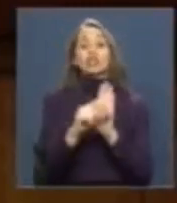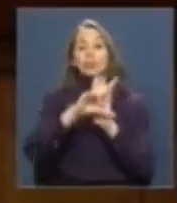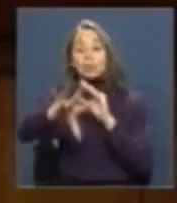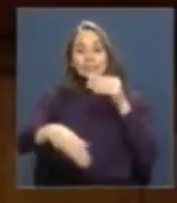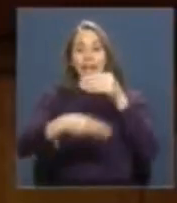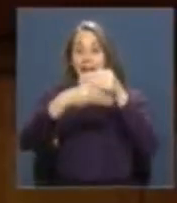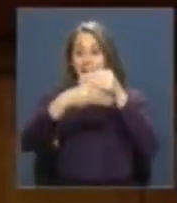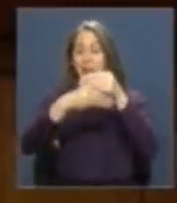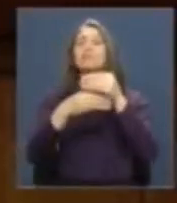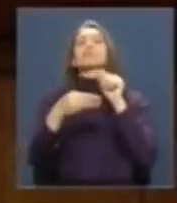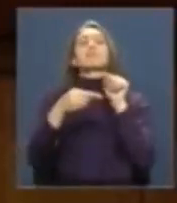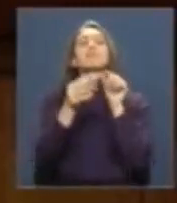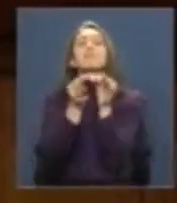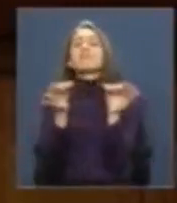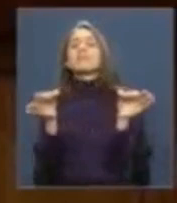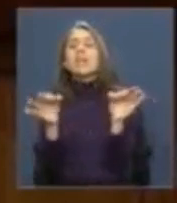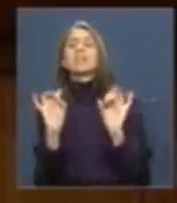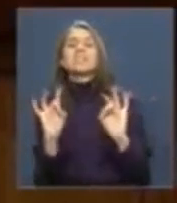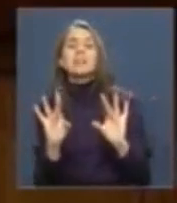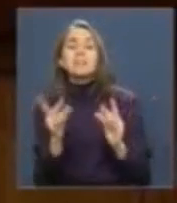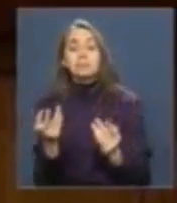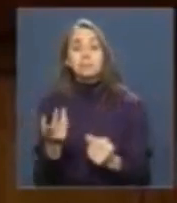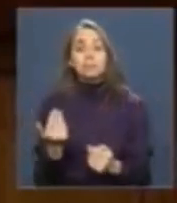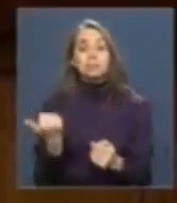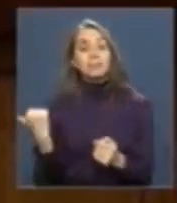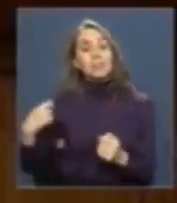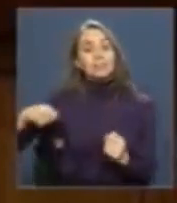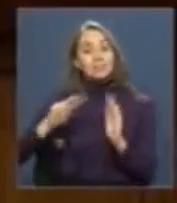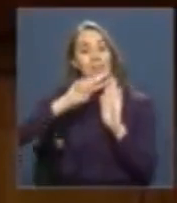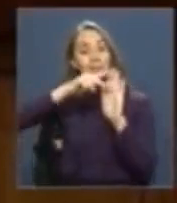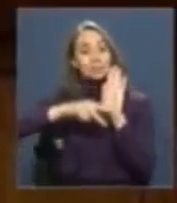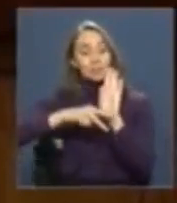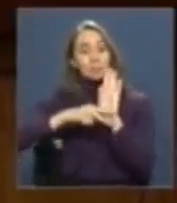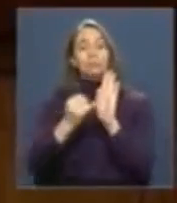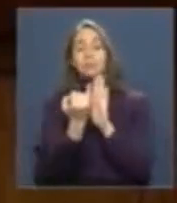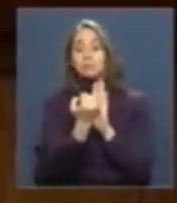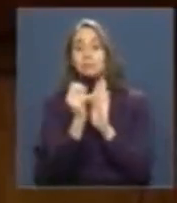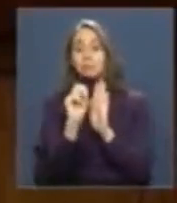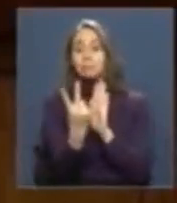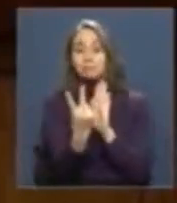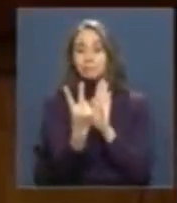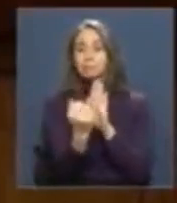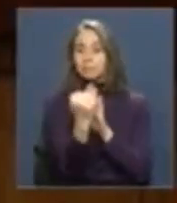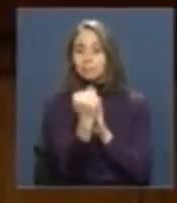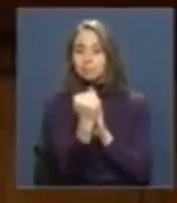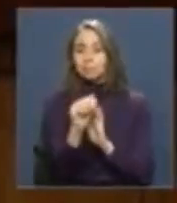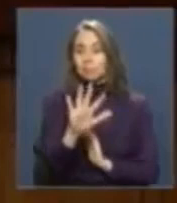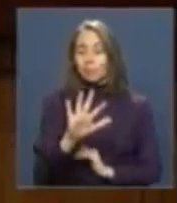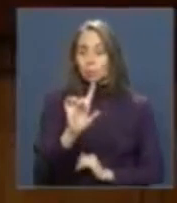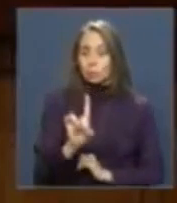establecía que las modificaciones introducidas en los incisos segundos el artículo 51